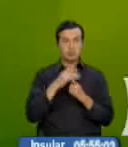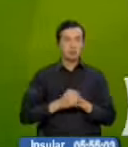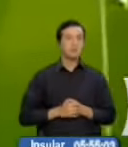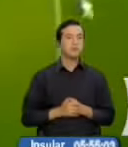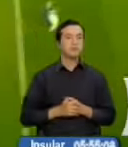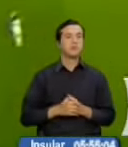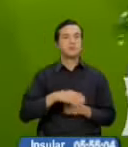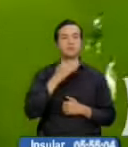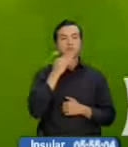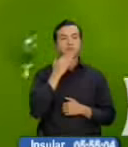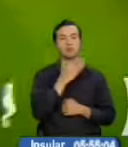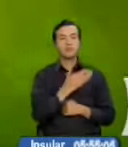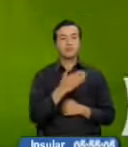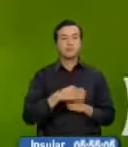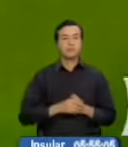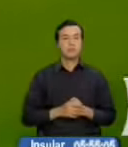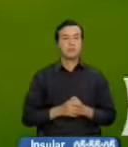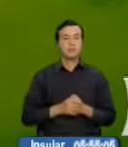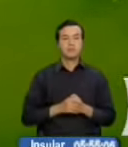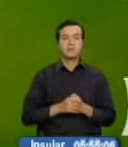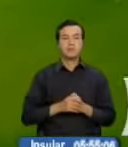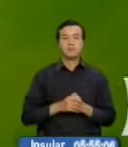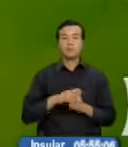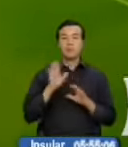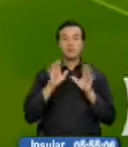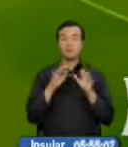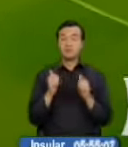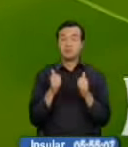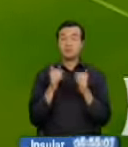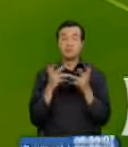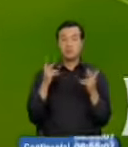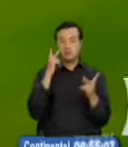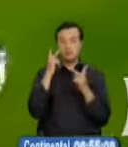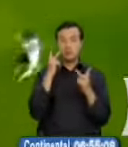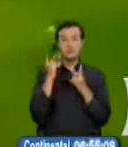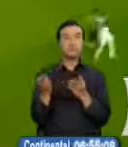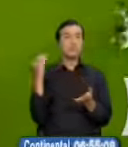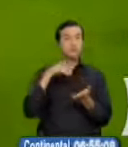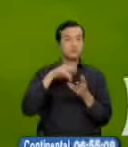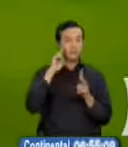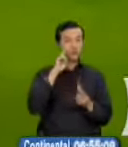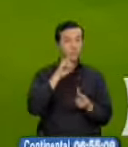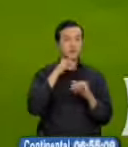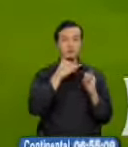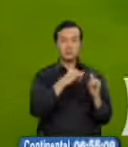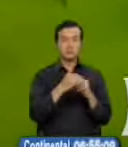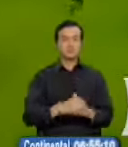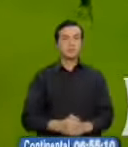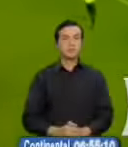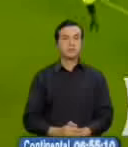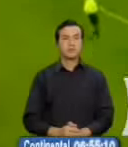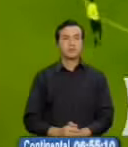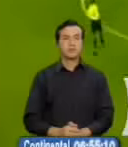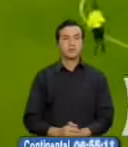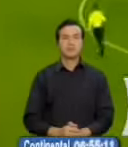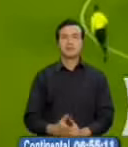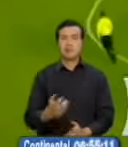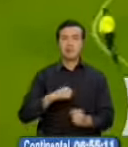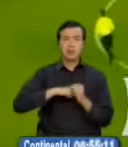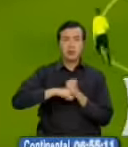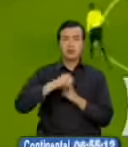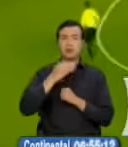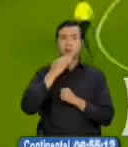que supo controlar bien el portero del Banfield. Vamos a ver esta nueva jugada. Quiso ganar la raya, pero prefirió